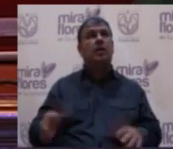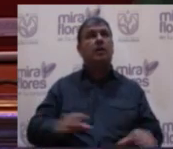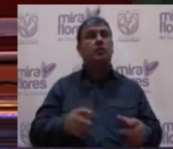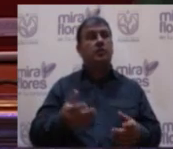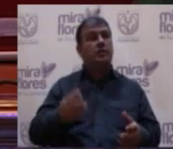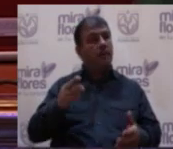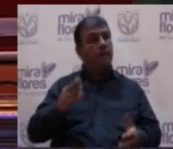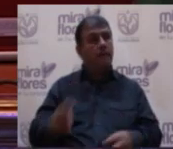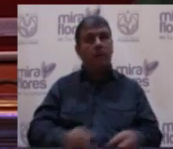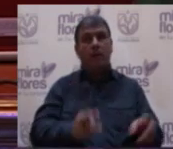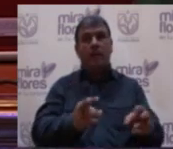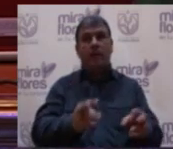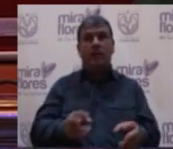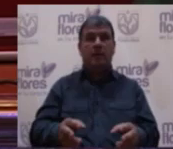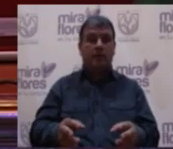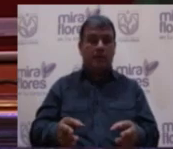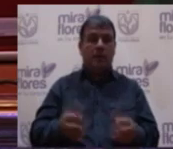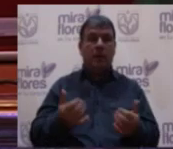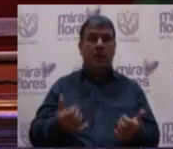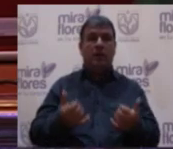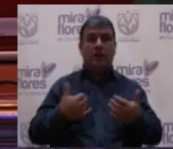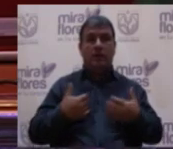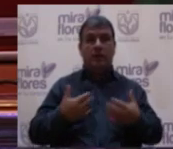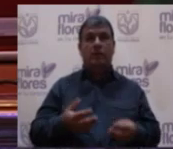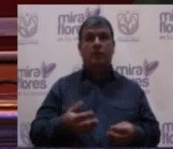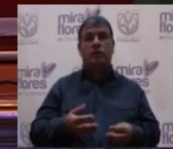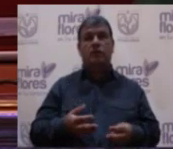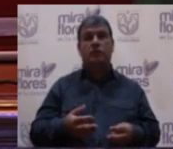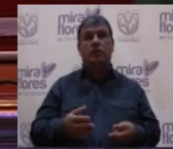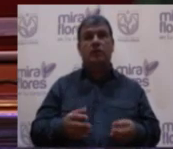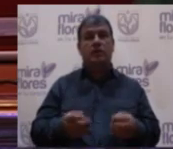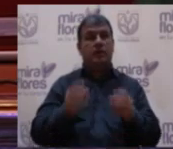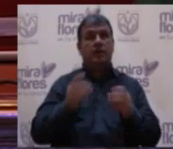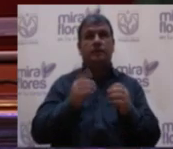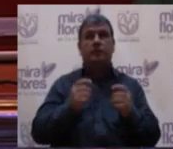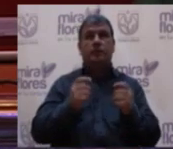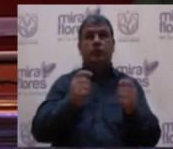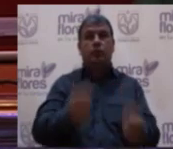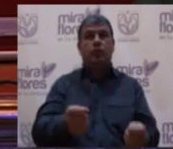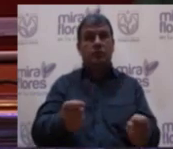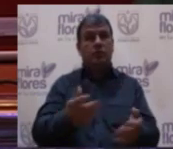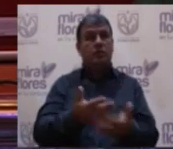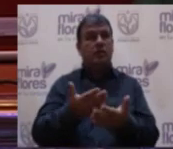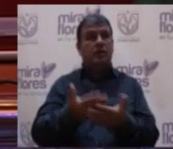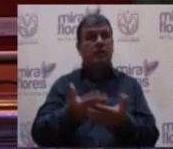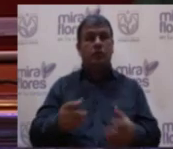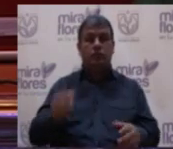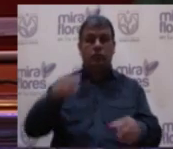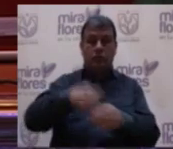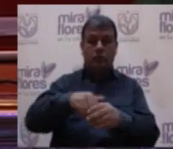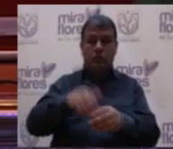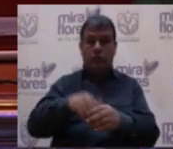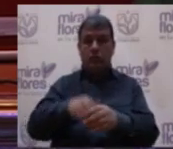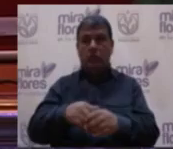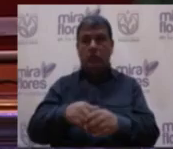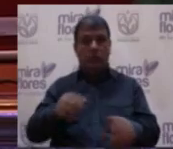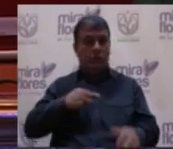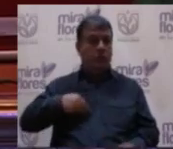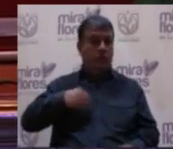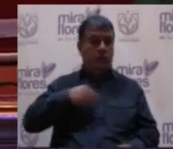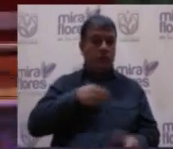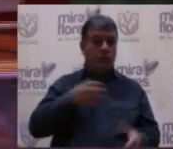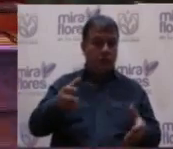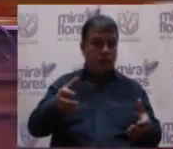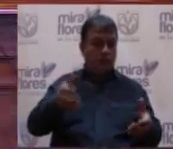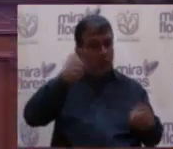se produjo de esa manera y ahora tenemos esta donación que estamos votando. Aquellos miembros del Consejo que estén a favor, si no se expresaron, señal